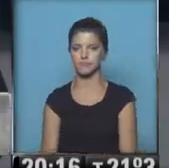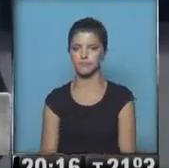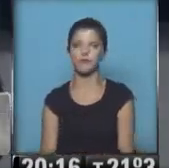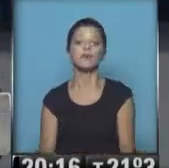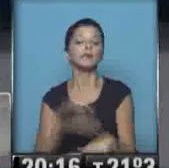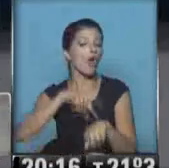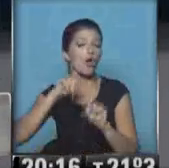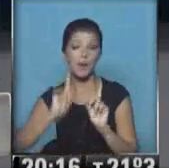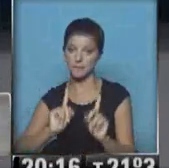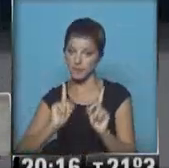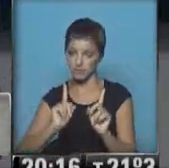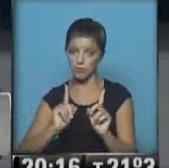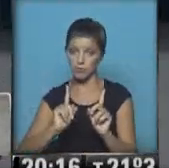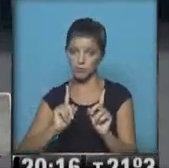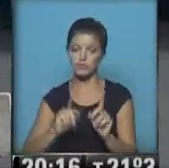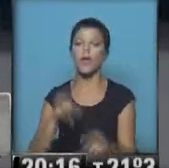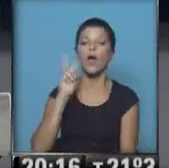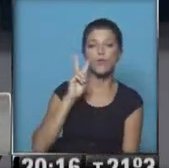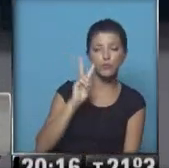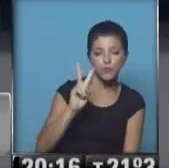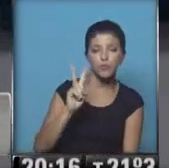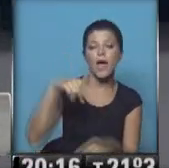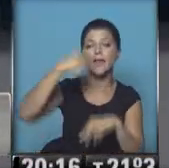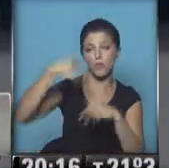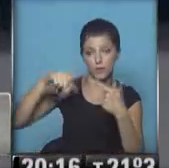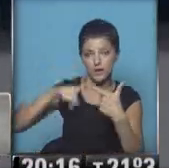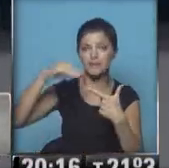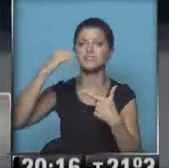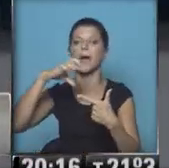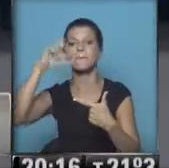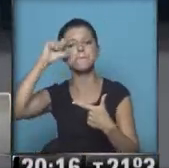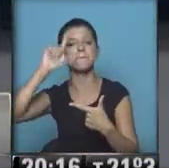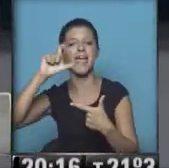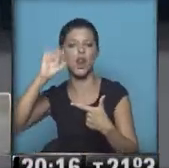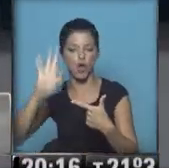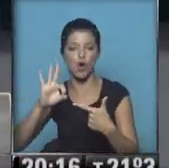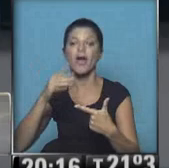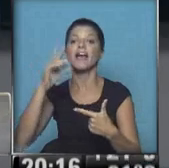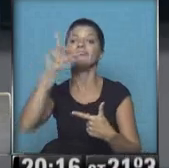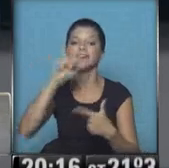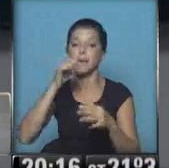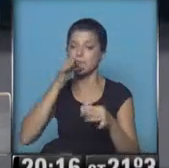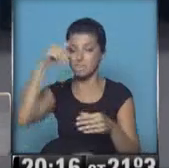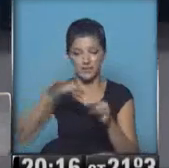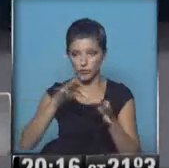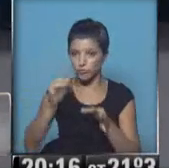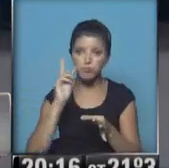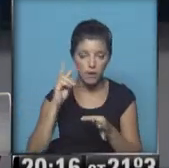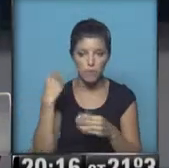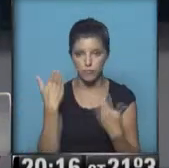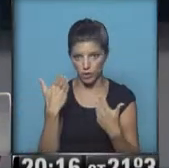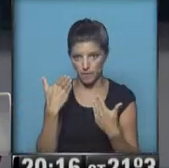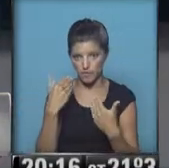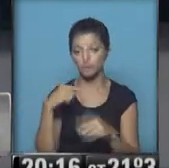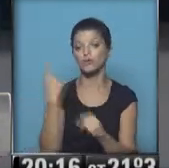estos momentos la visibilidad está reducida en el oeste de Neuquén, la zona de Chapelco, a menos de 100 metros por presencia de ceniza volcánica. Ya en Bariloche